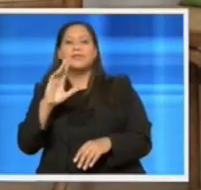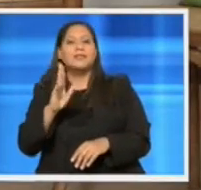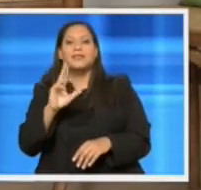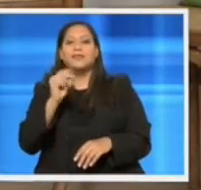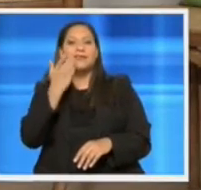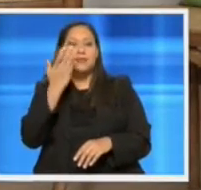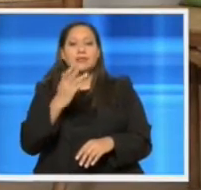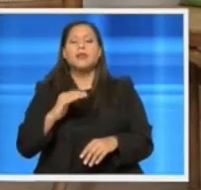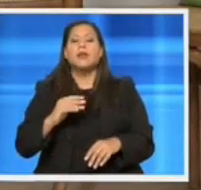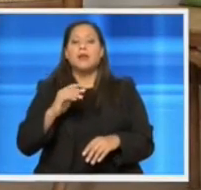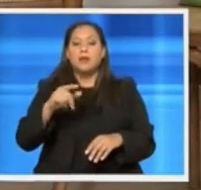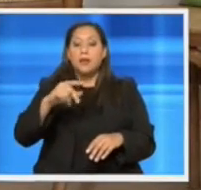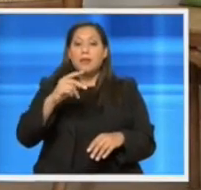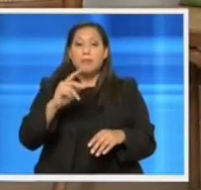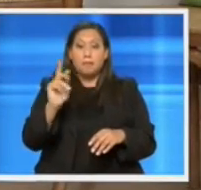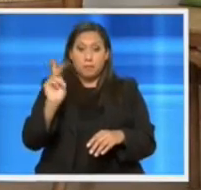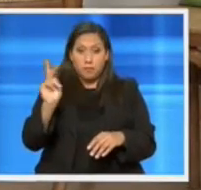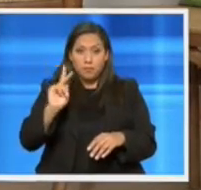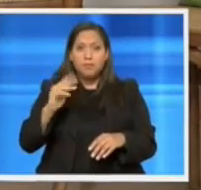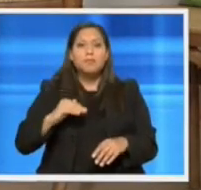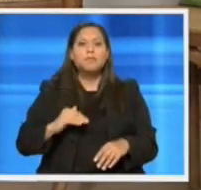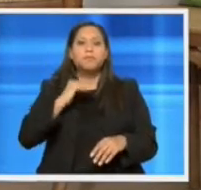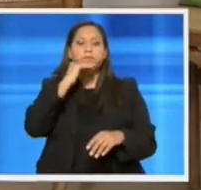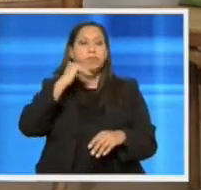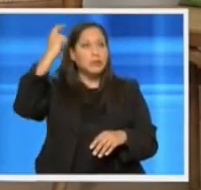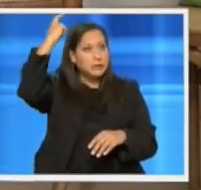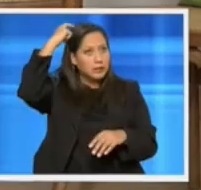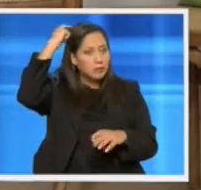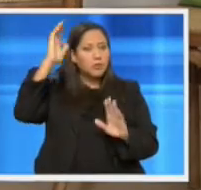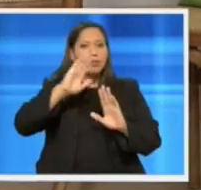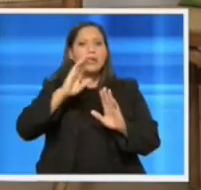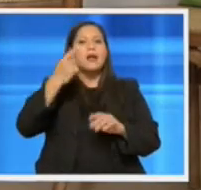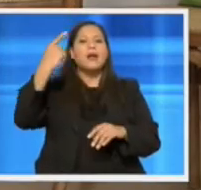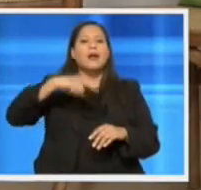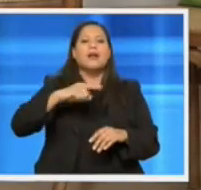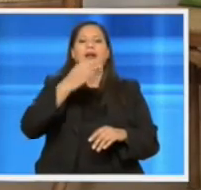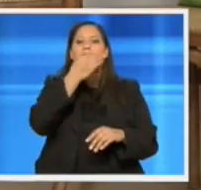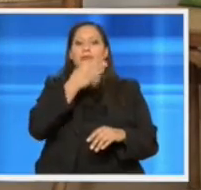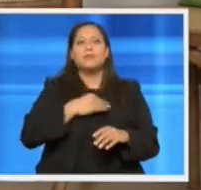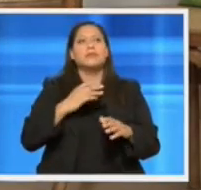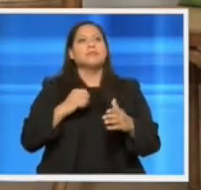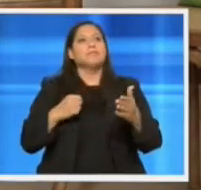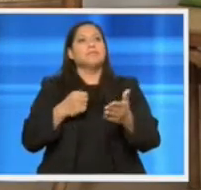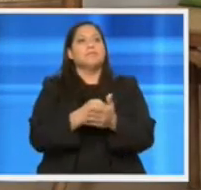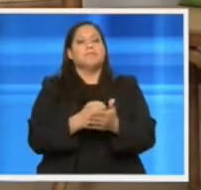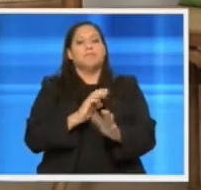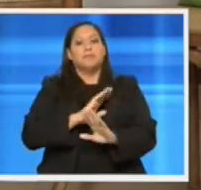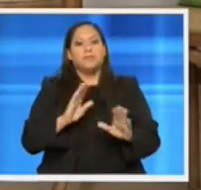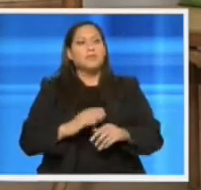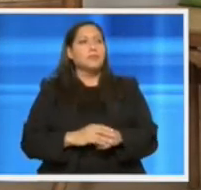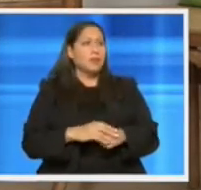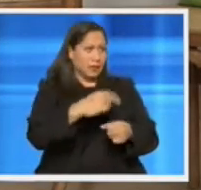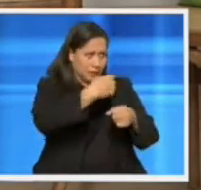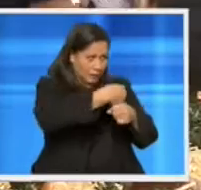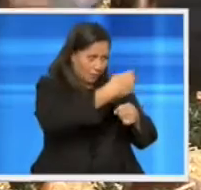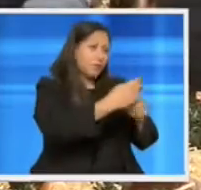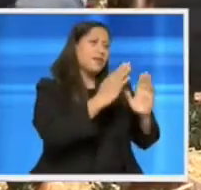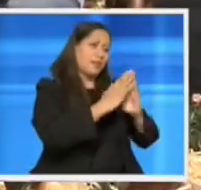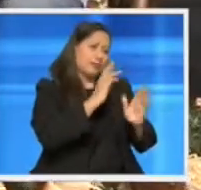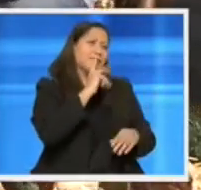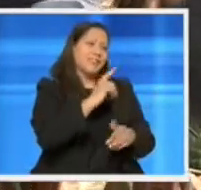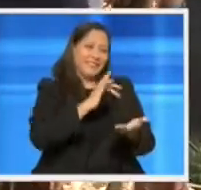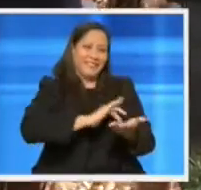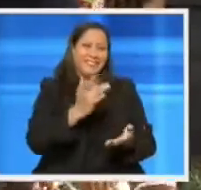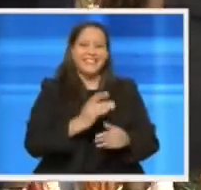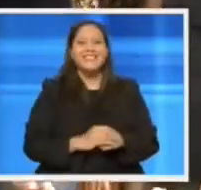proteína Ajá. sacia y manda una señal al cerebro de estoy satisfecho. Ok. ¿Ves la diferencia? Sí, no me invites a tu casa, muchas gracias. No, no es cierto.